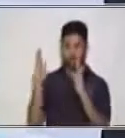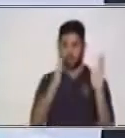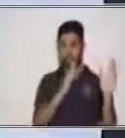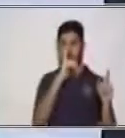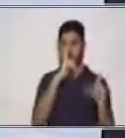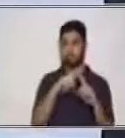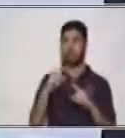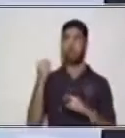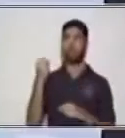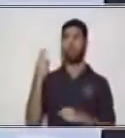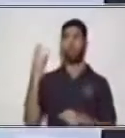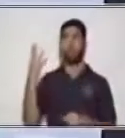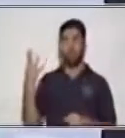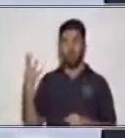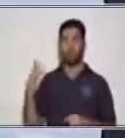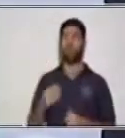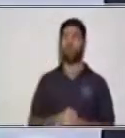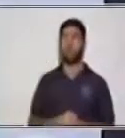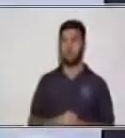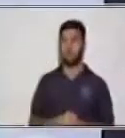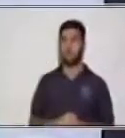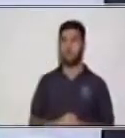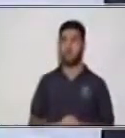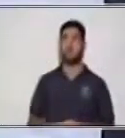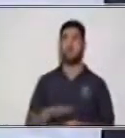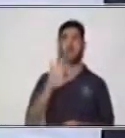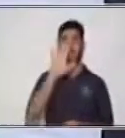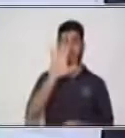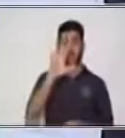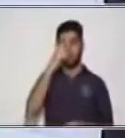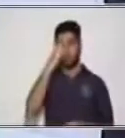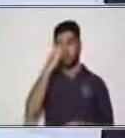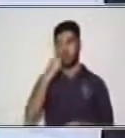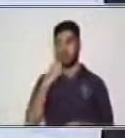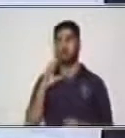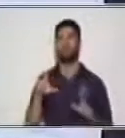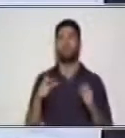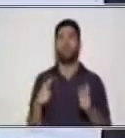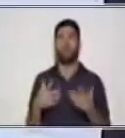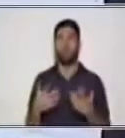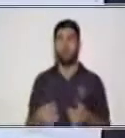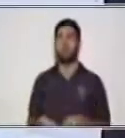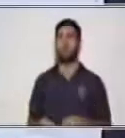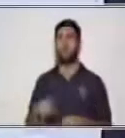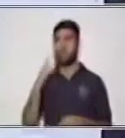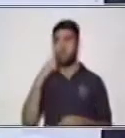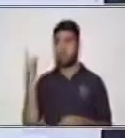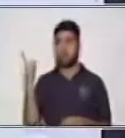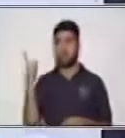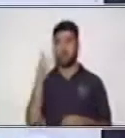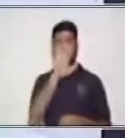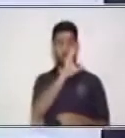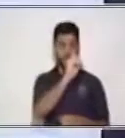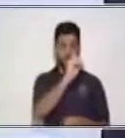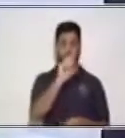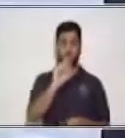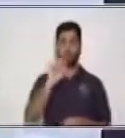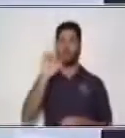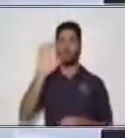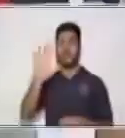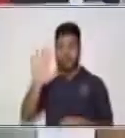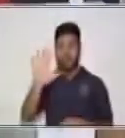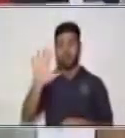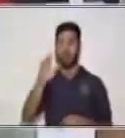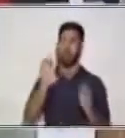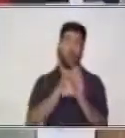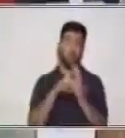pongan atención. 5 centavos, si coloco 5 acá, ya no dice 5 centavos. Tengo que poner,